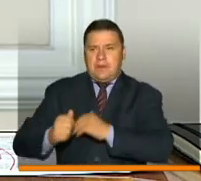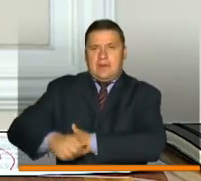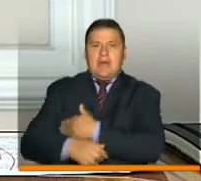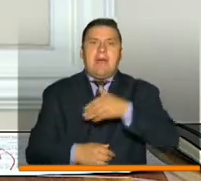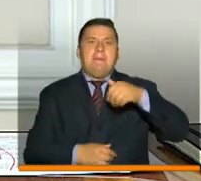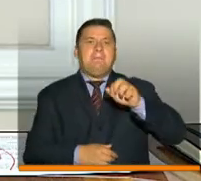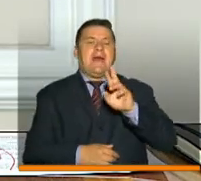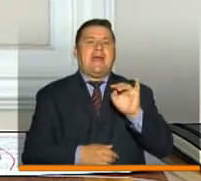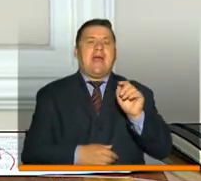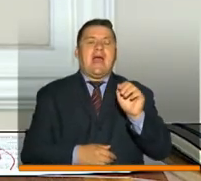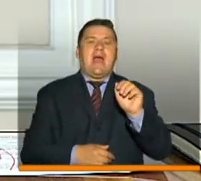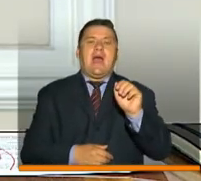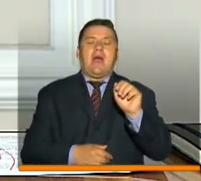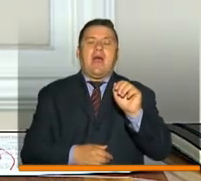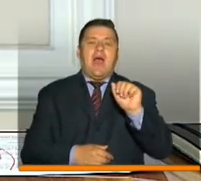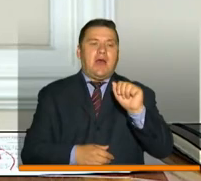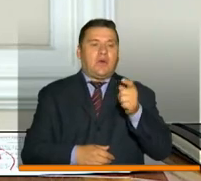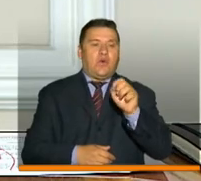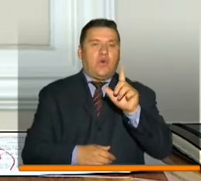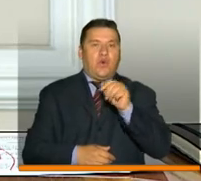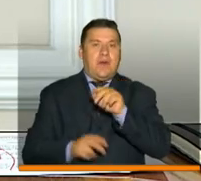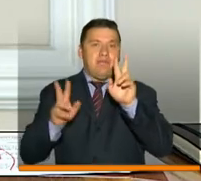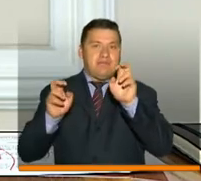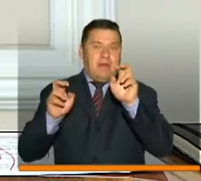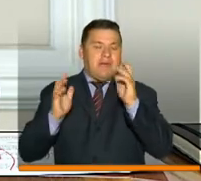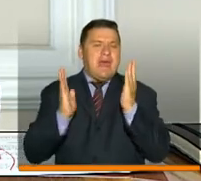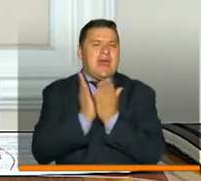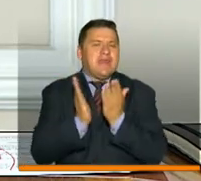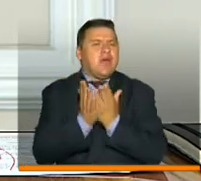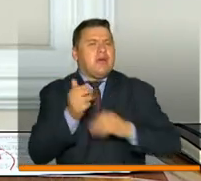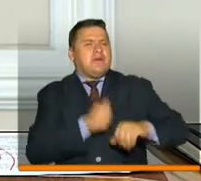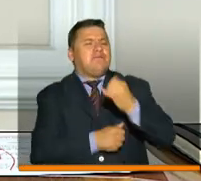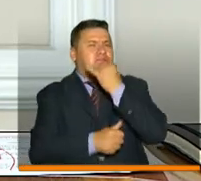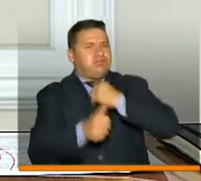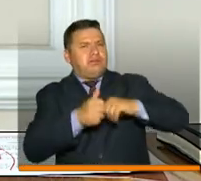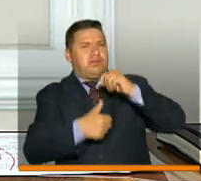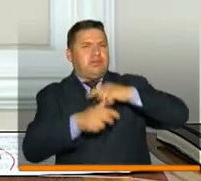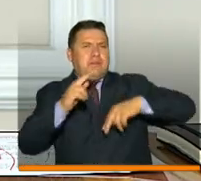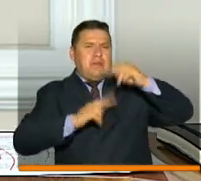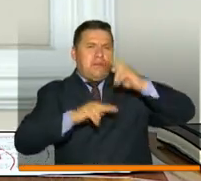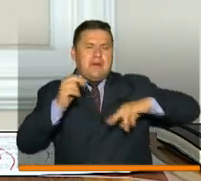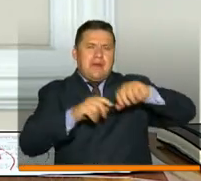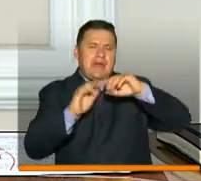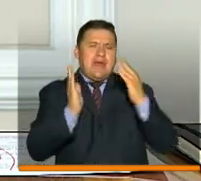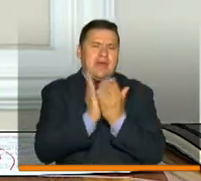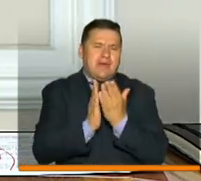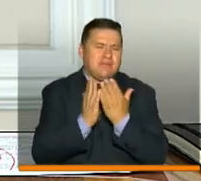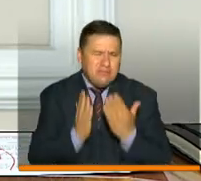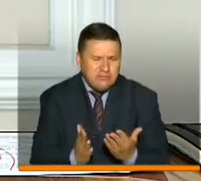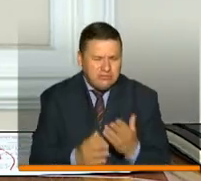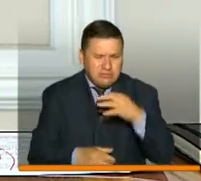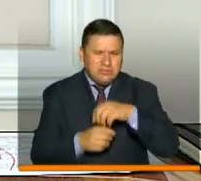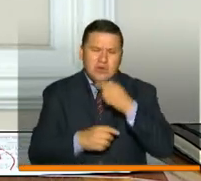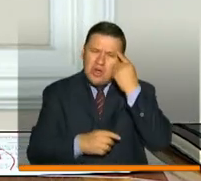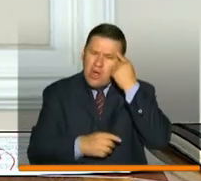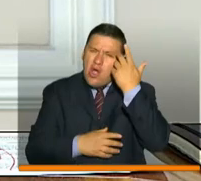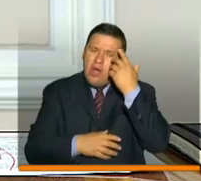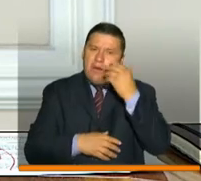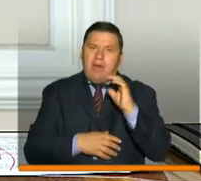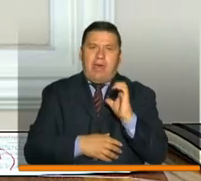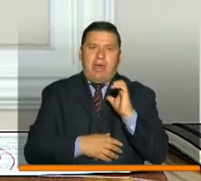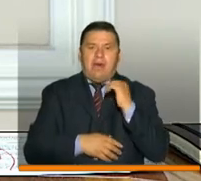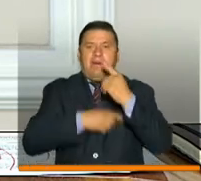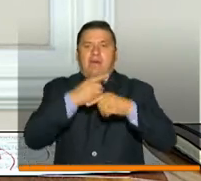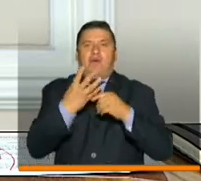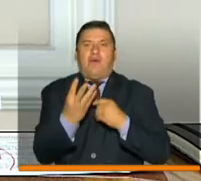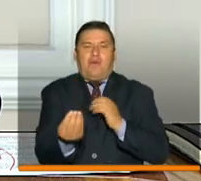María Victoria Angulo, donde vamos a abordar no solamente la reactivación de las obras de infraestructura educativa, sino también cómo Generación E,